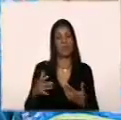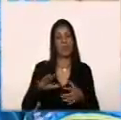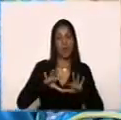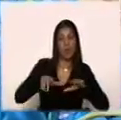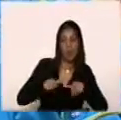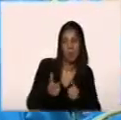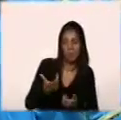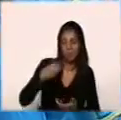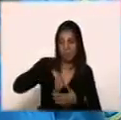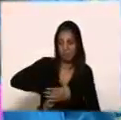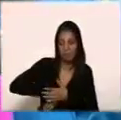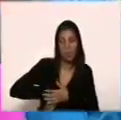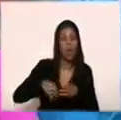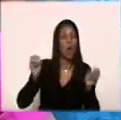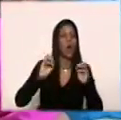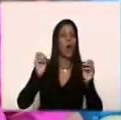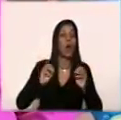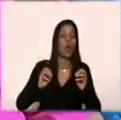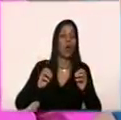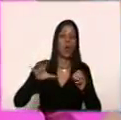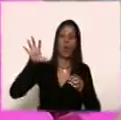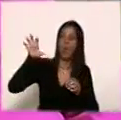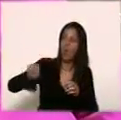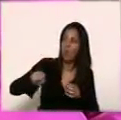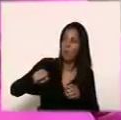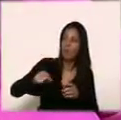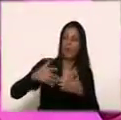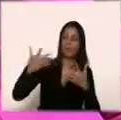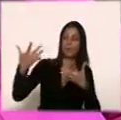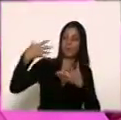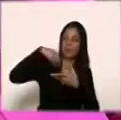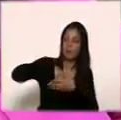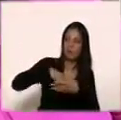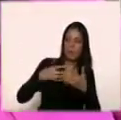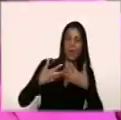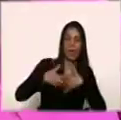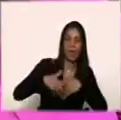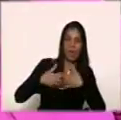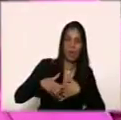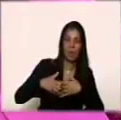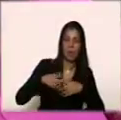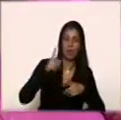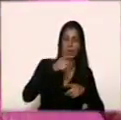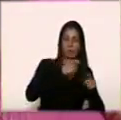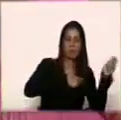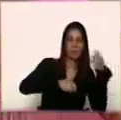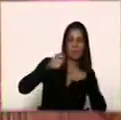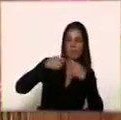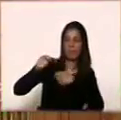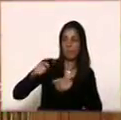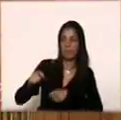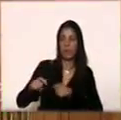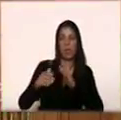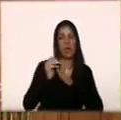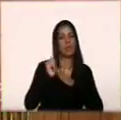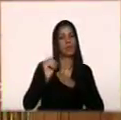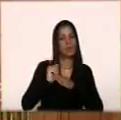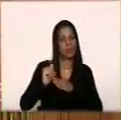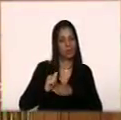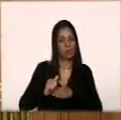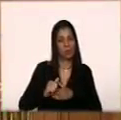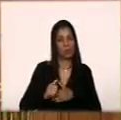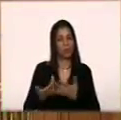que compran las materias primas y luego las vuelven a comercializar al precio del dólar especulativo criminal que tiene